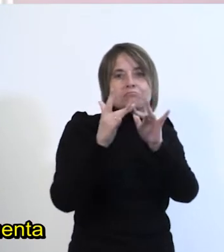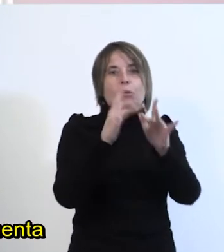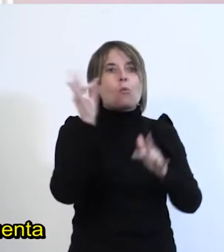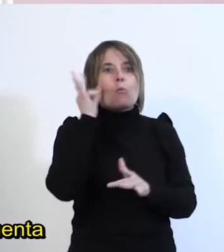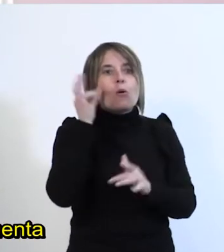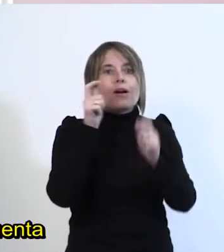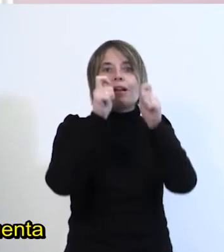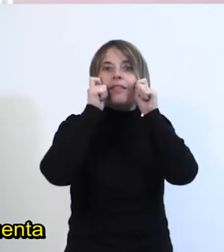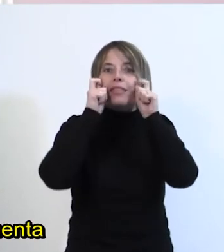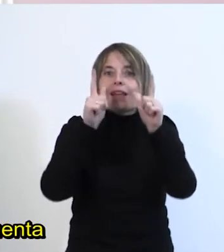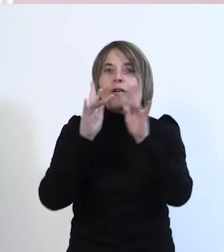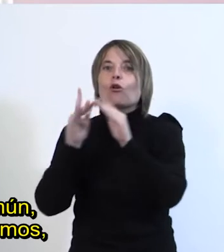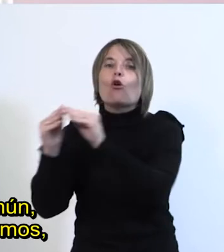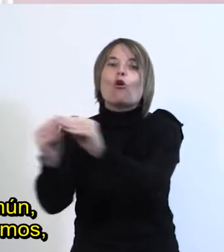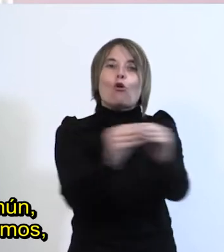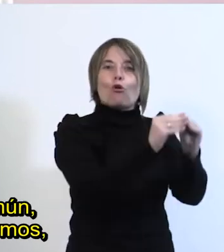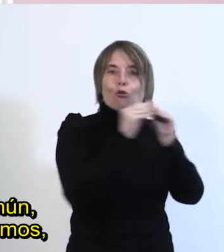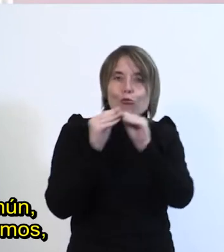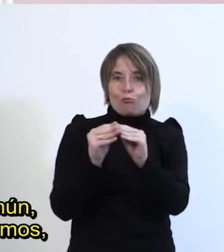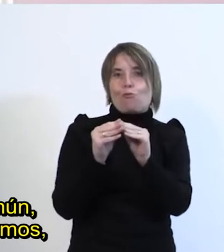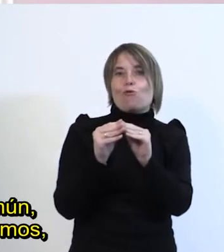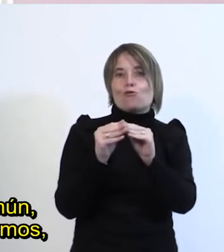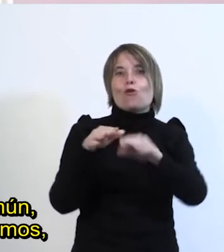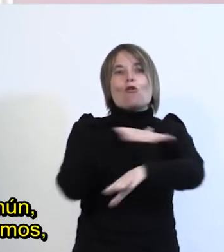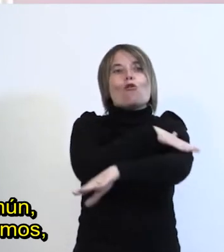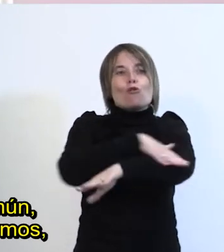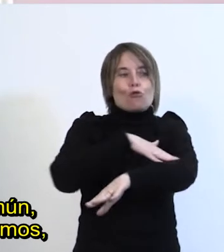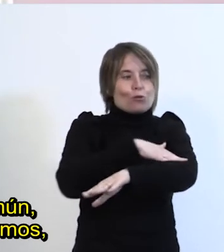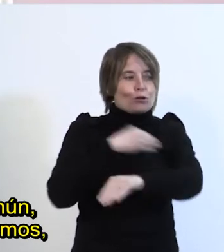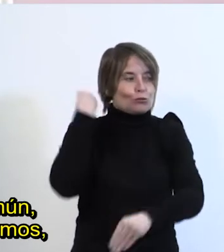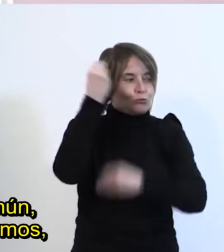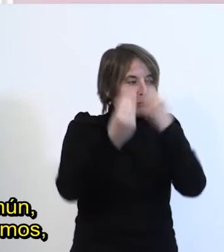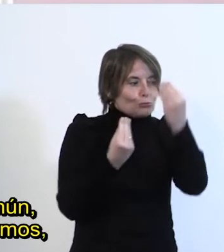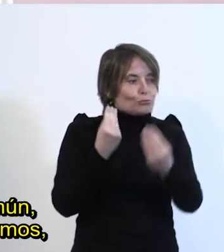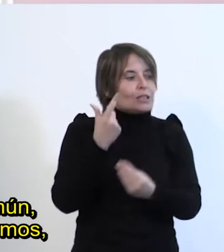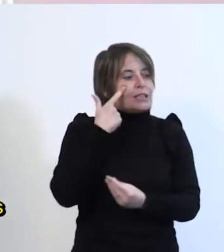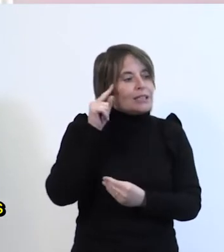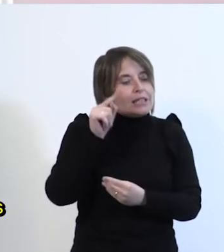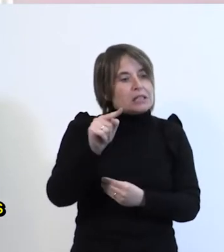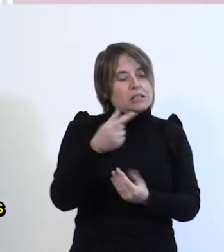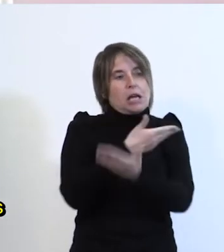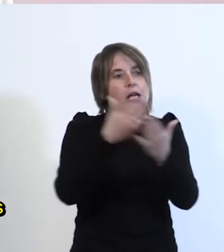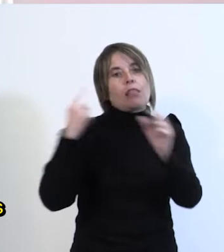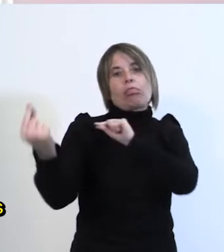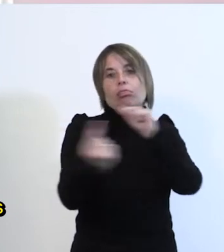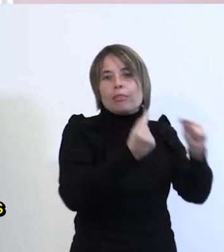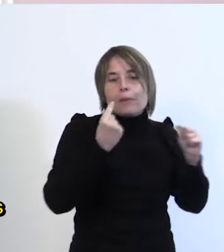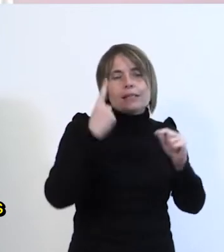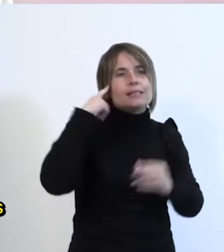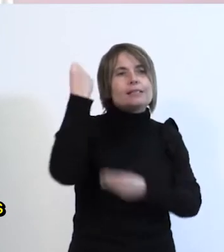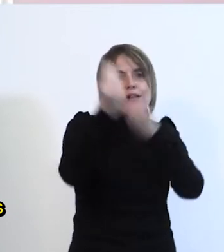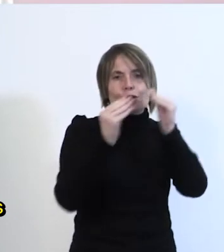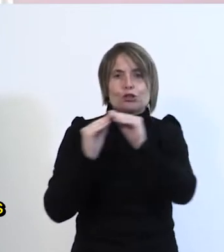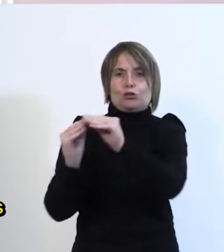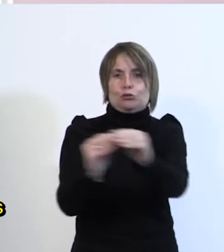mujeres en las que nos acabamos de dar cuenta que tenemos mucho más en común y tienen nuestros gobiernos que lo que creemos, y que sean así todos los debates y